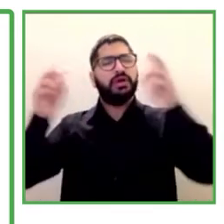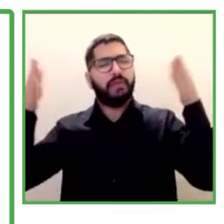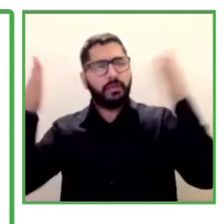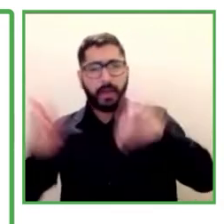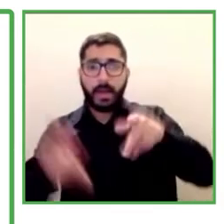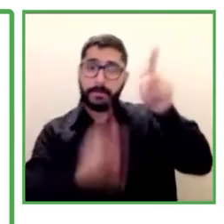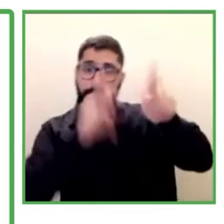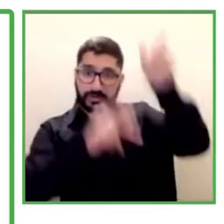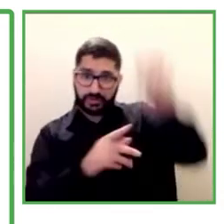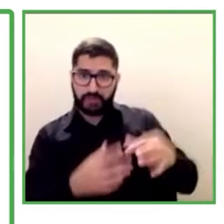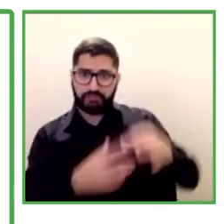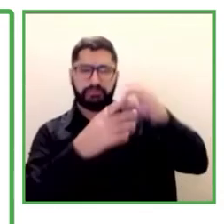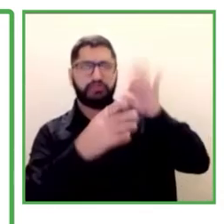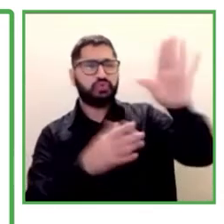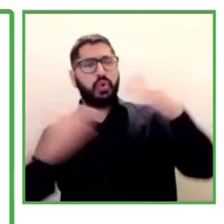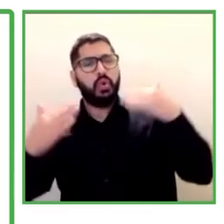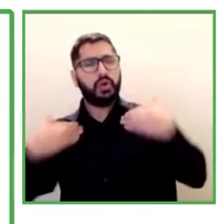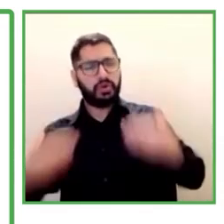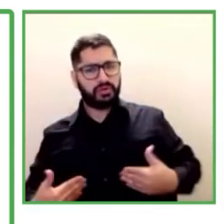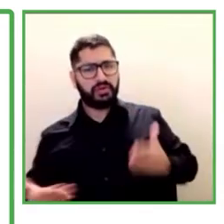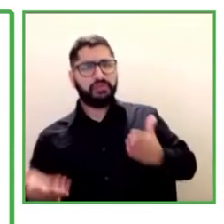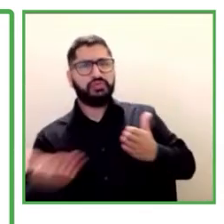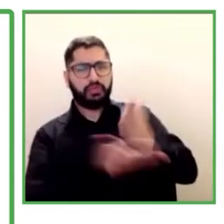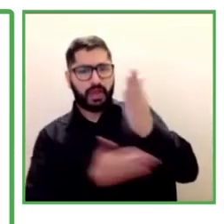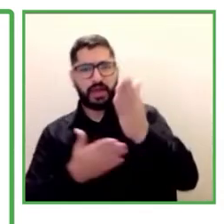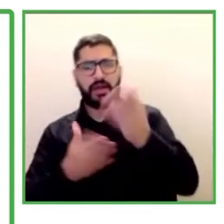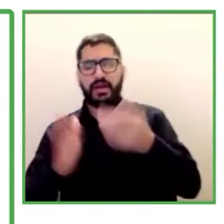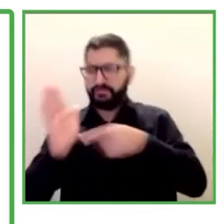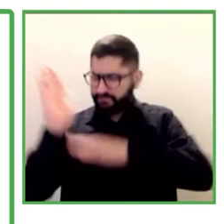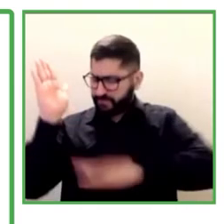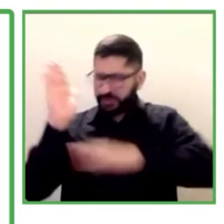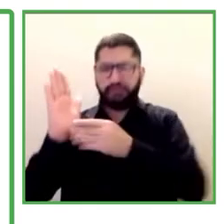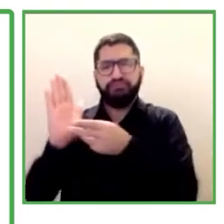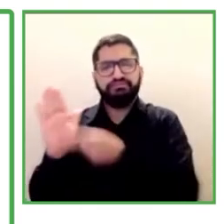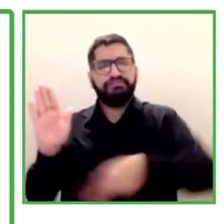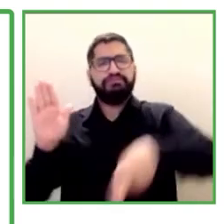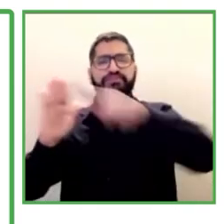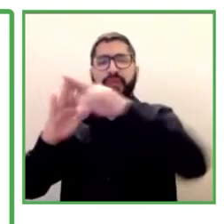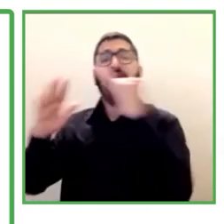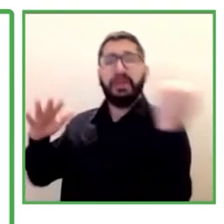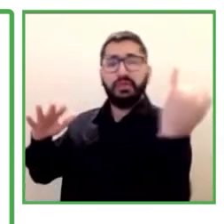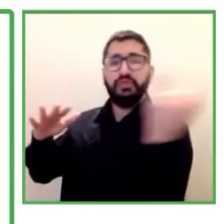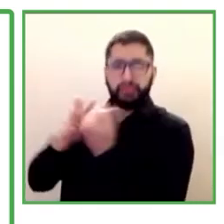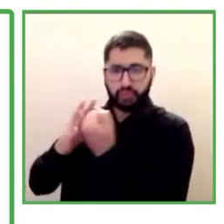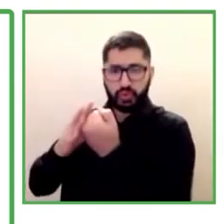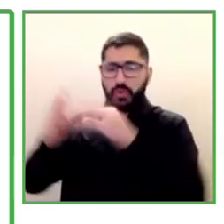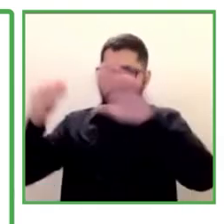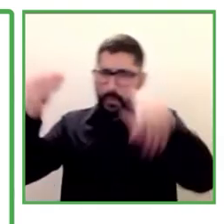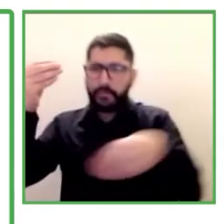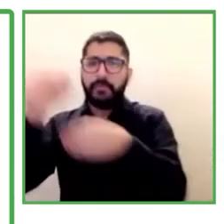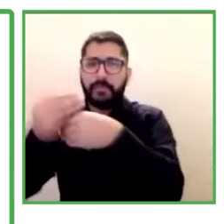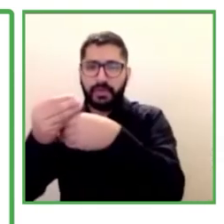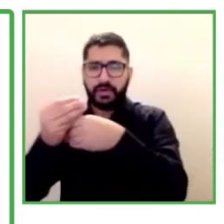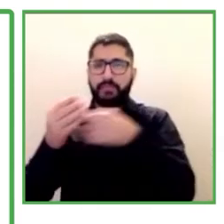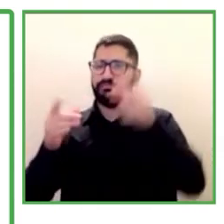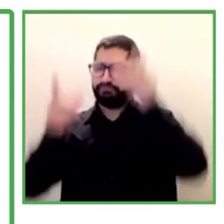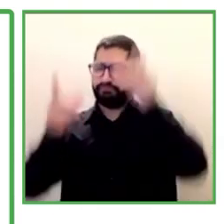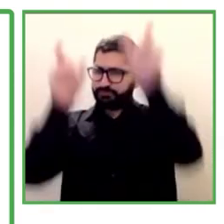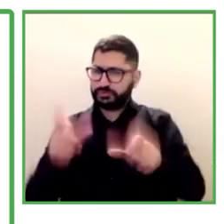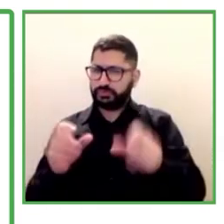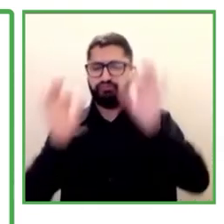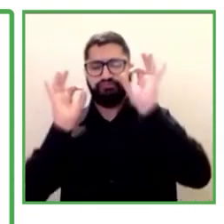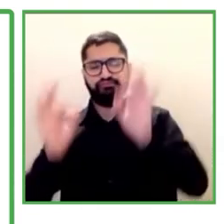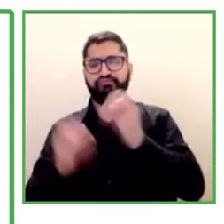rehabilitación, incorporando desde el primer momento la voz de la persona en todo su proceso y especialmente en las soluciones y apoyo a